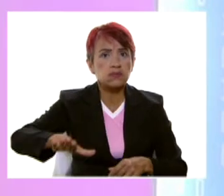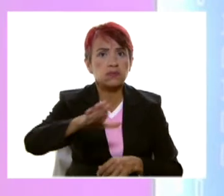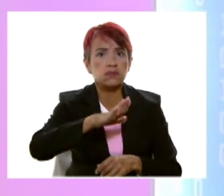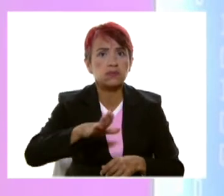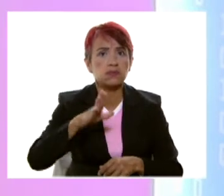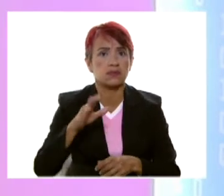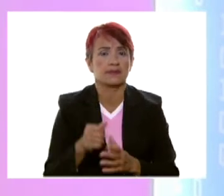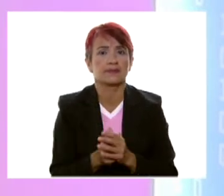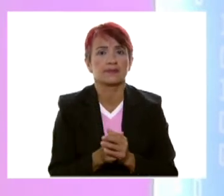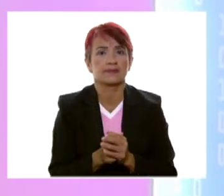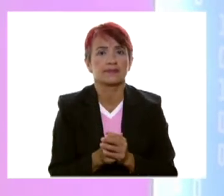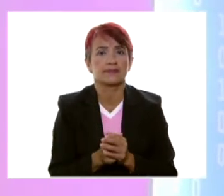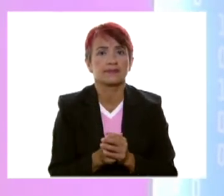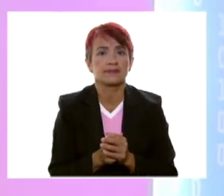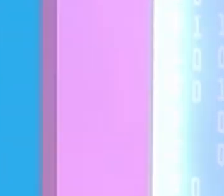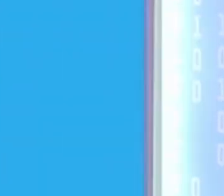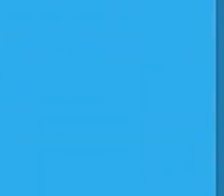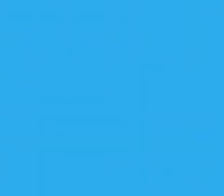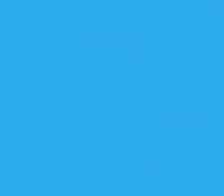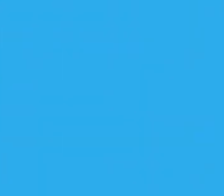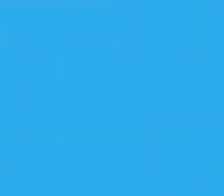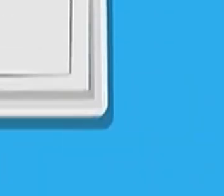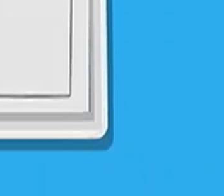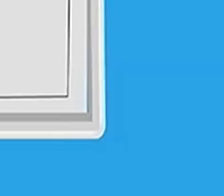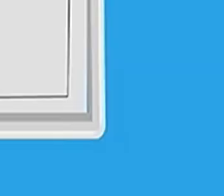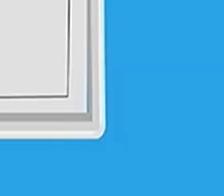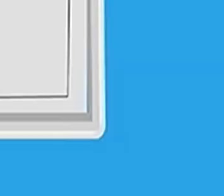danzas. Adelante, profesora.